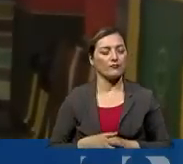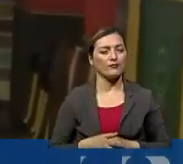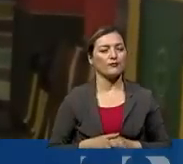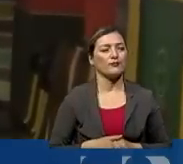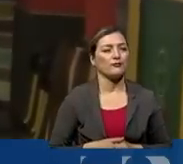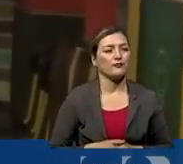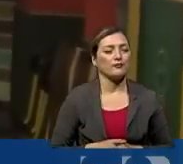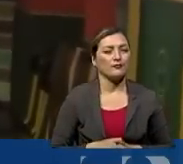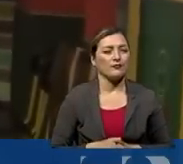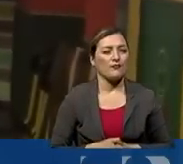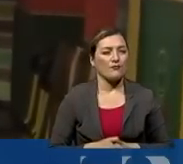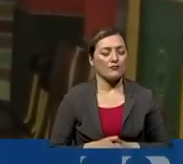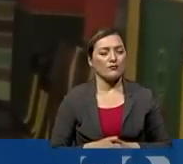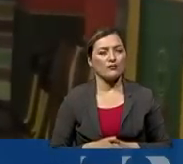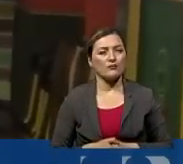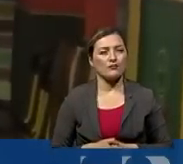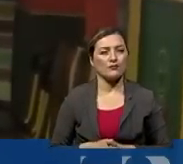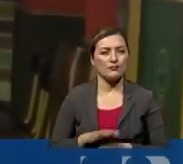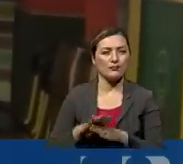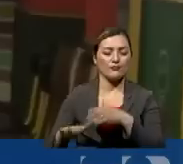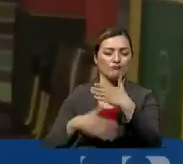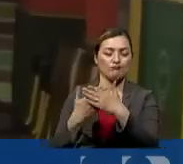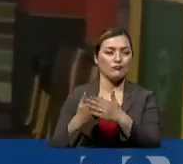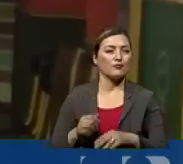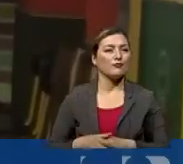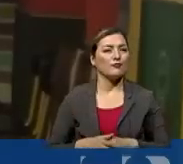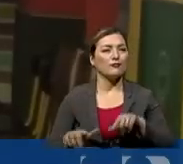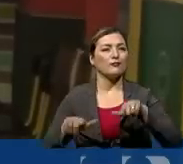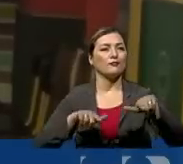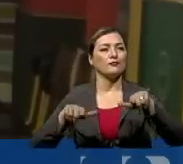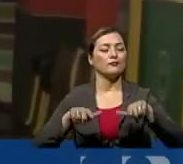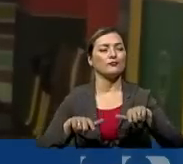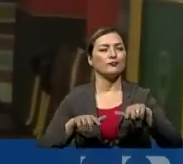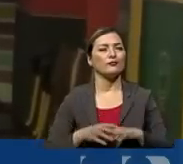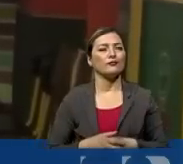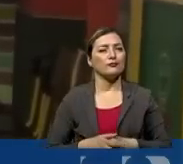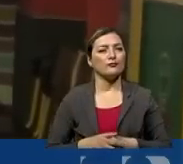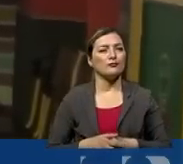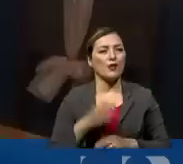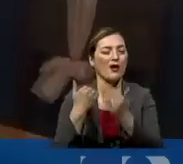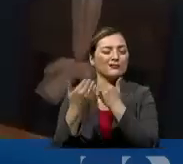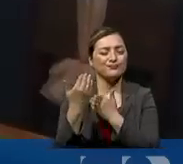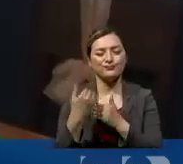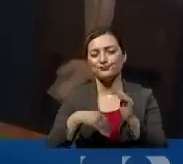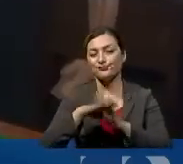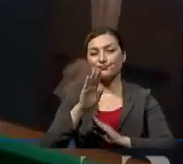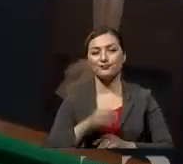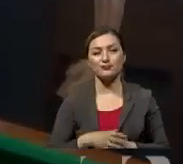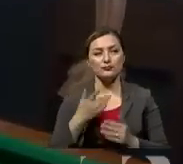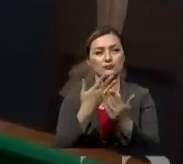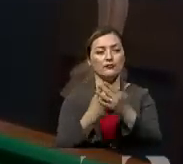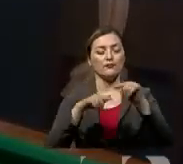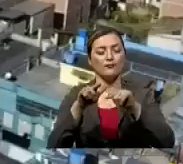los aficionados de la colección en sí, ya que este lugar encierra mucha historia. Llegar al museo